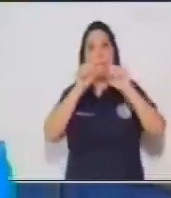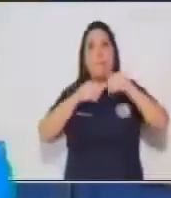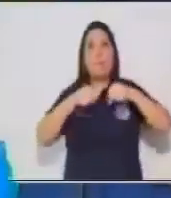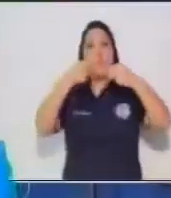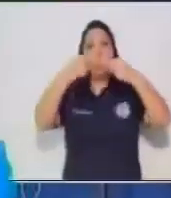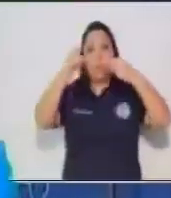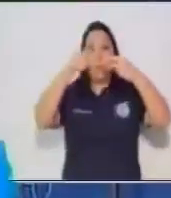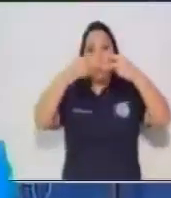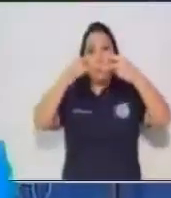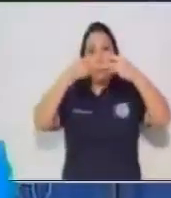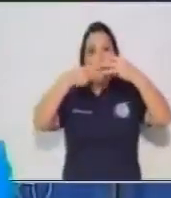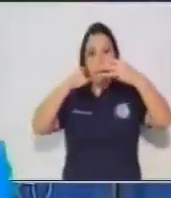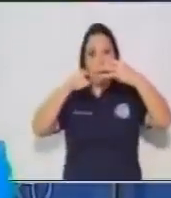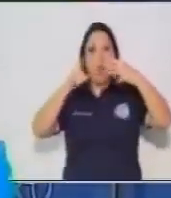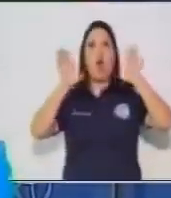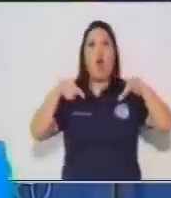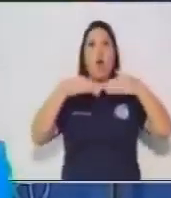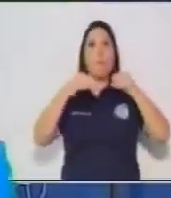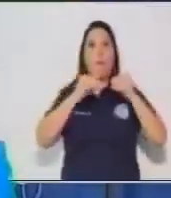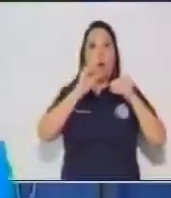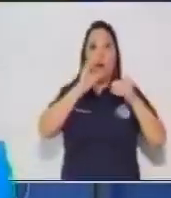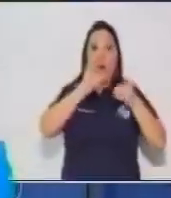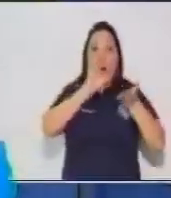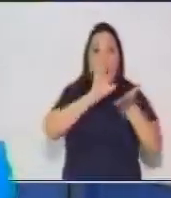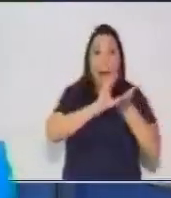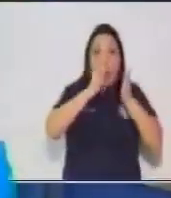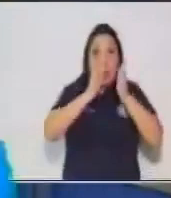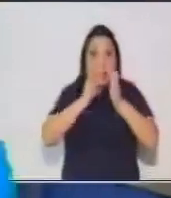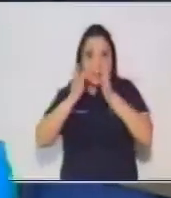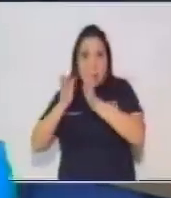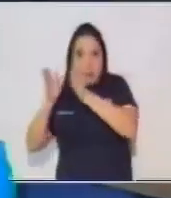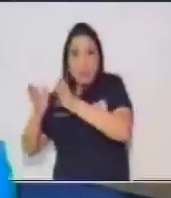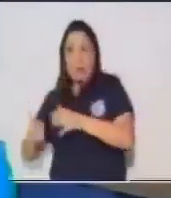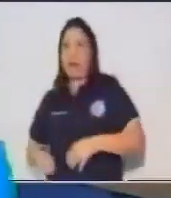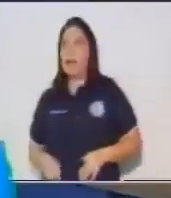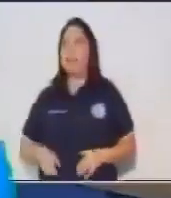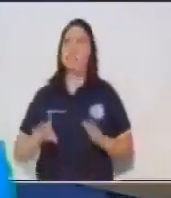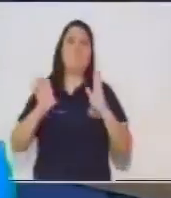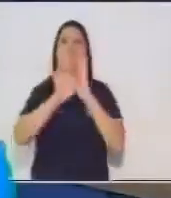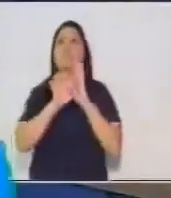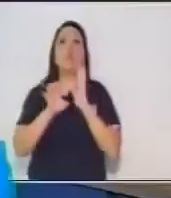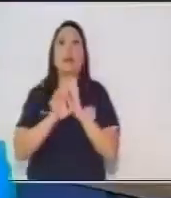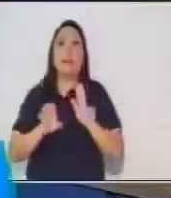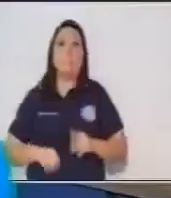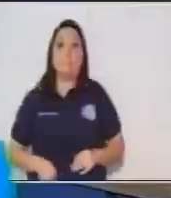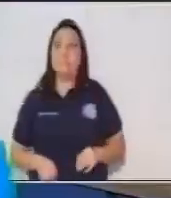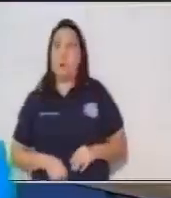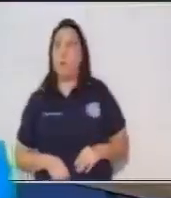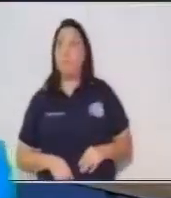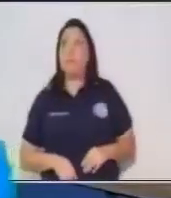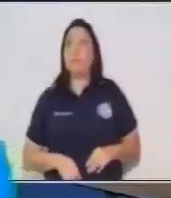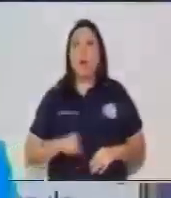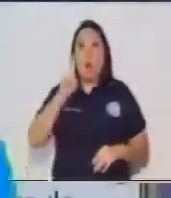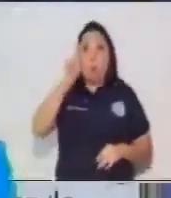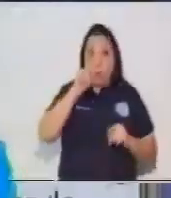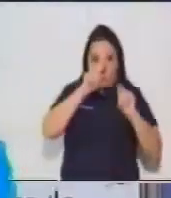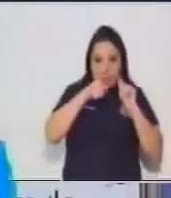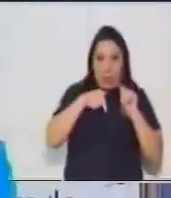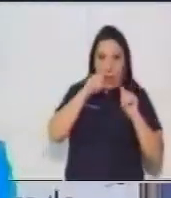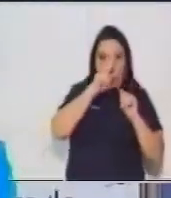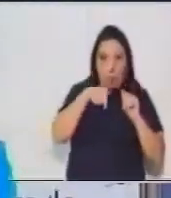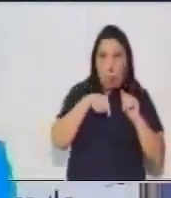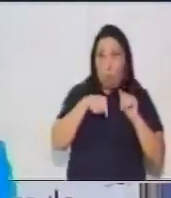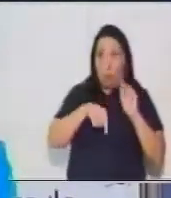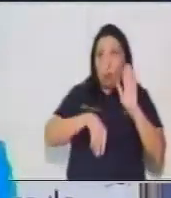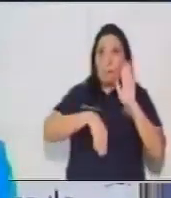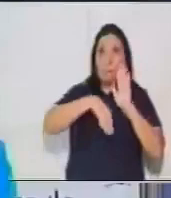clasificar. Clasifiquémoslos entonces. Si un ángulo es mayor de 0 grados y menor